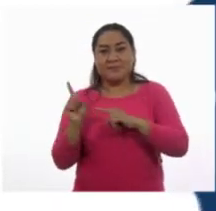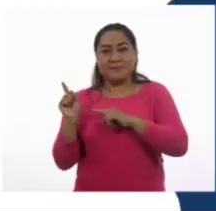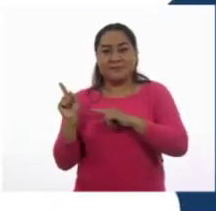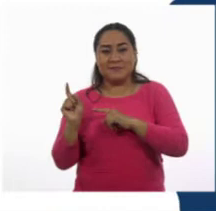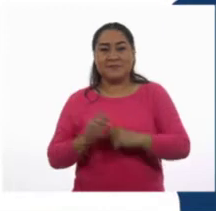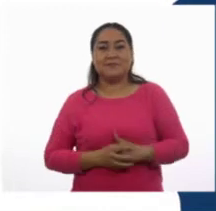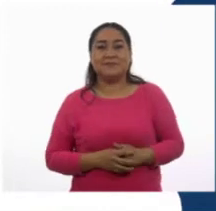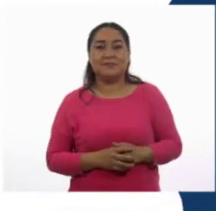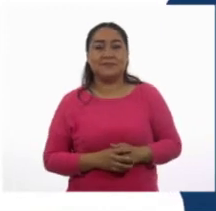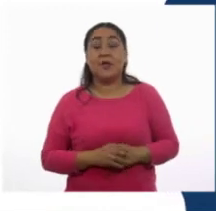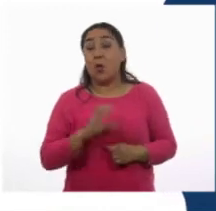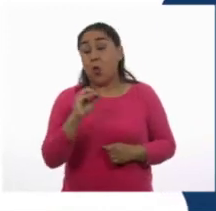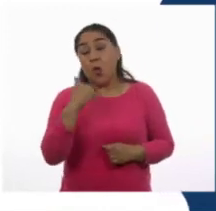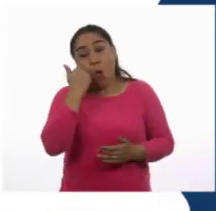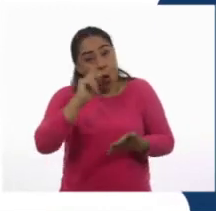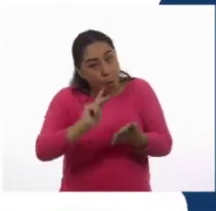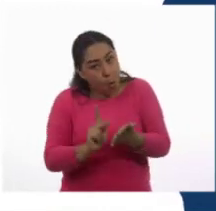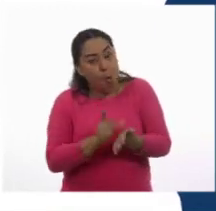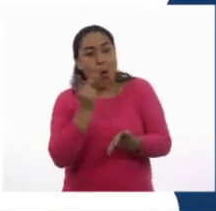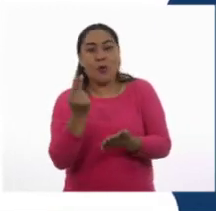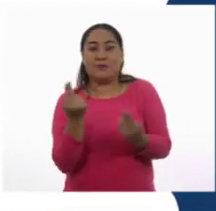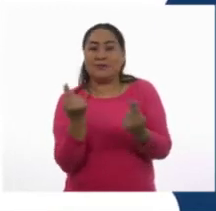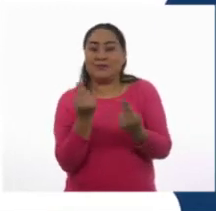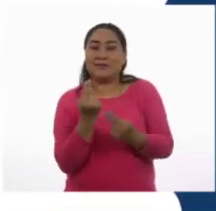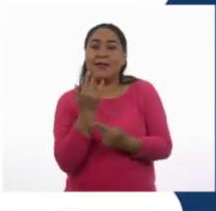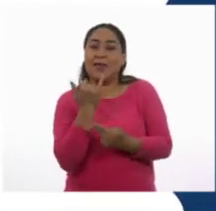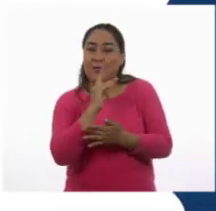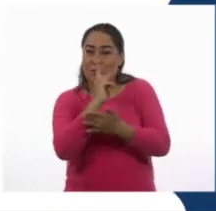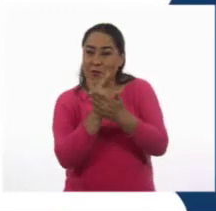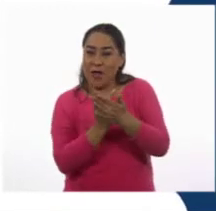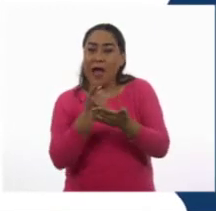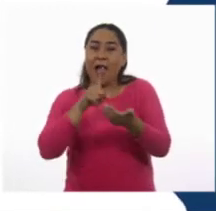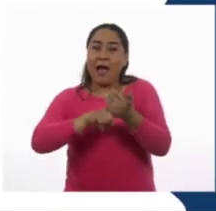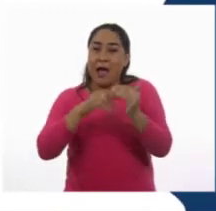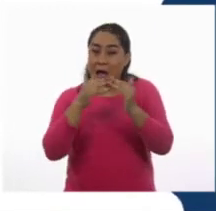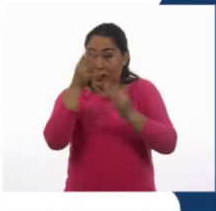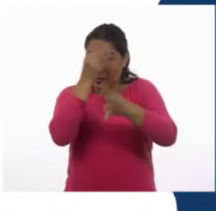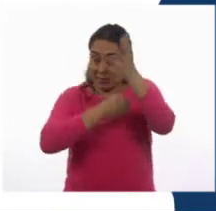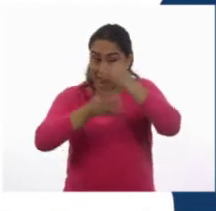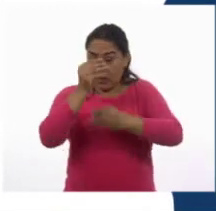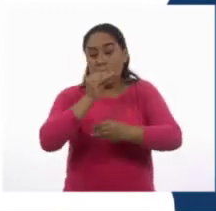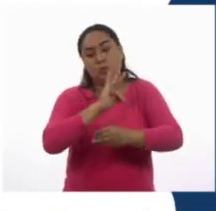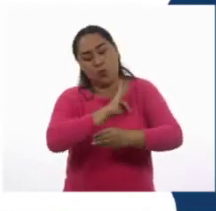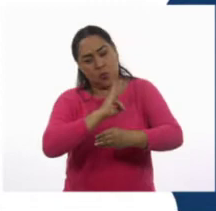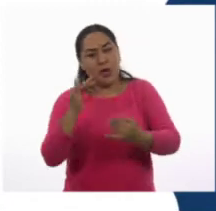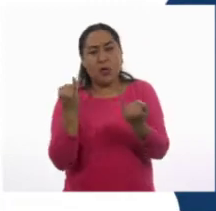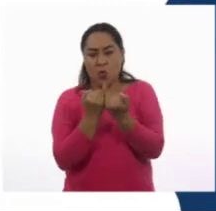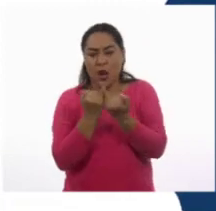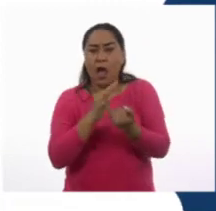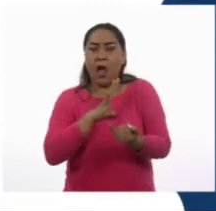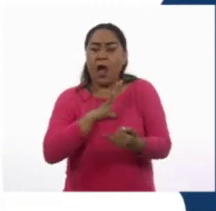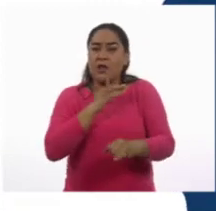conalitec.sep.gov.mx. Si quieres volver a ver los programas de Aprende en Casa, los puedes encontrar en la siguiente liga: